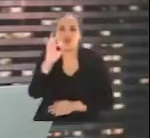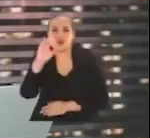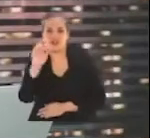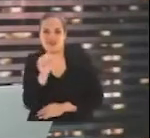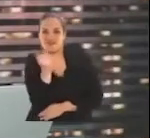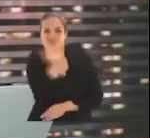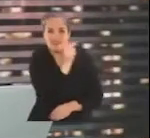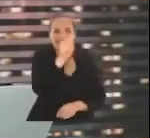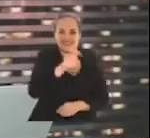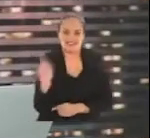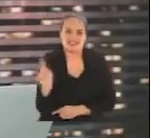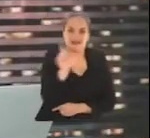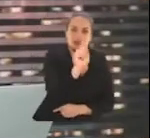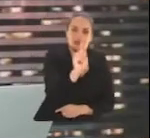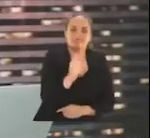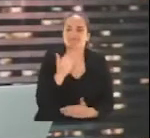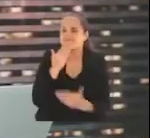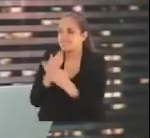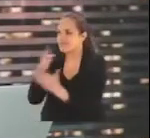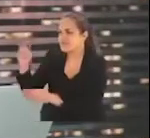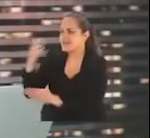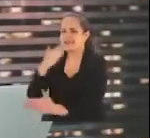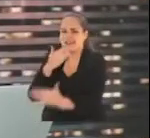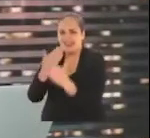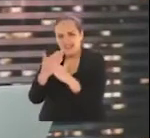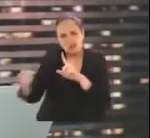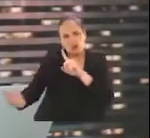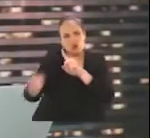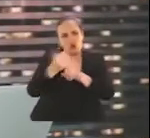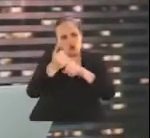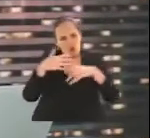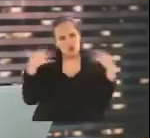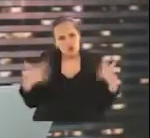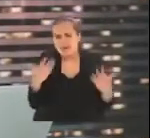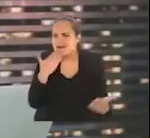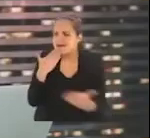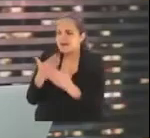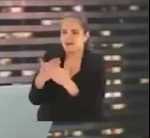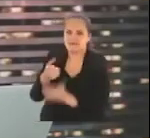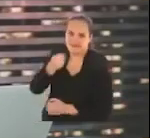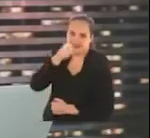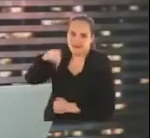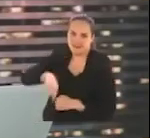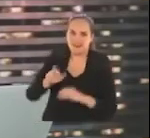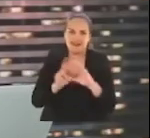usted ya su equipo en la fiscalía general de la nación por esto que ha pasado en las últimas horas y gracias por estar con nosotros aquí en noticias rcn